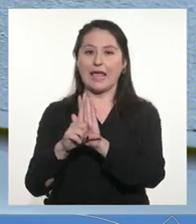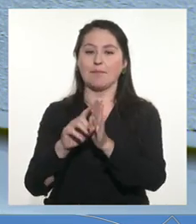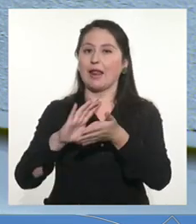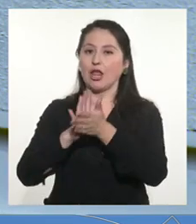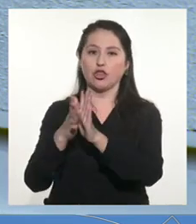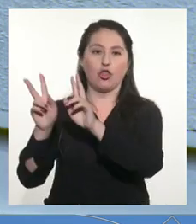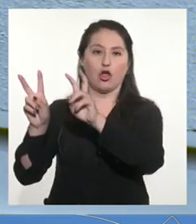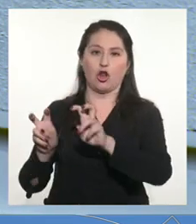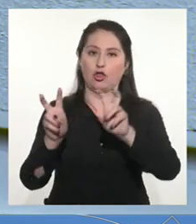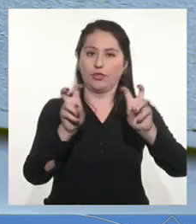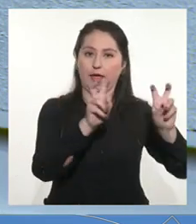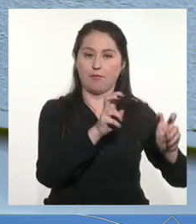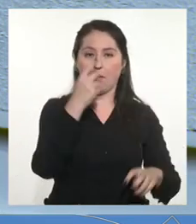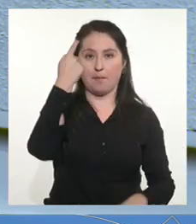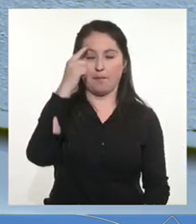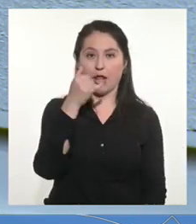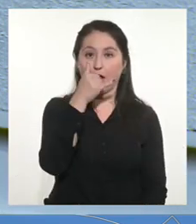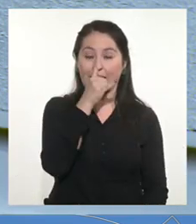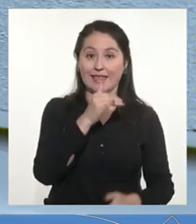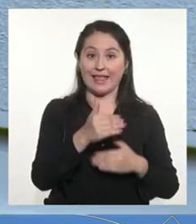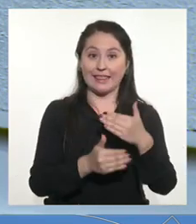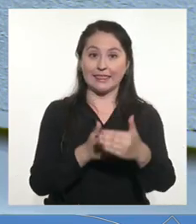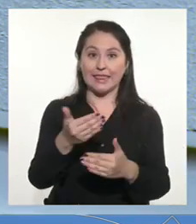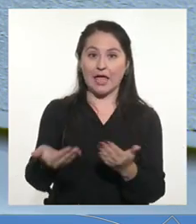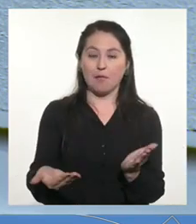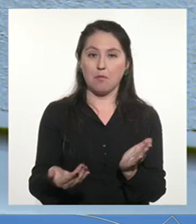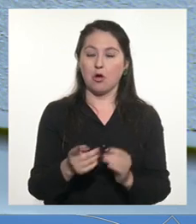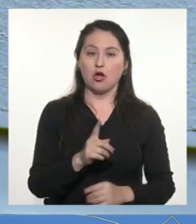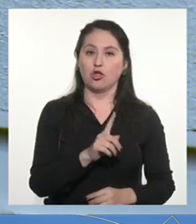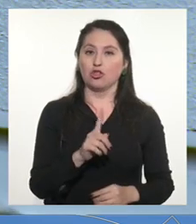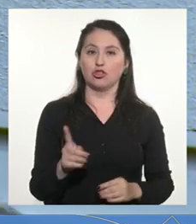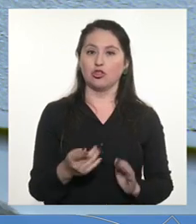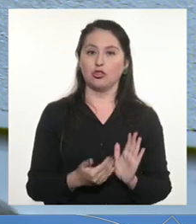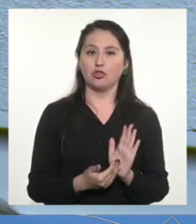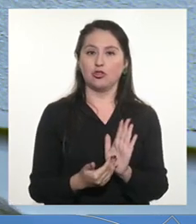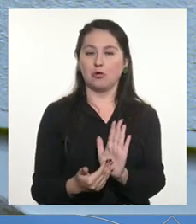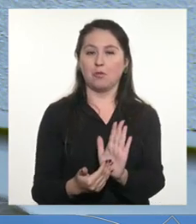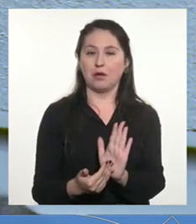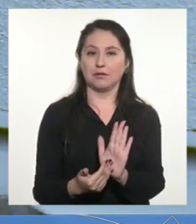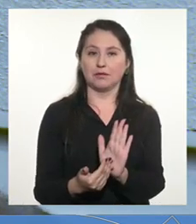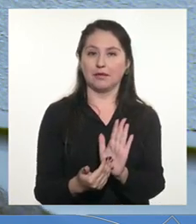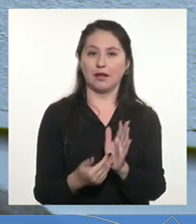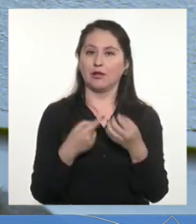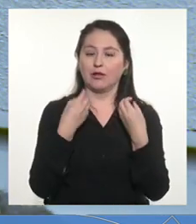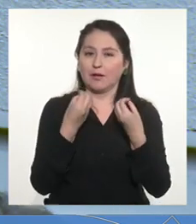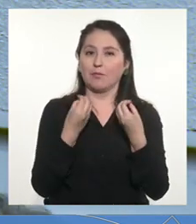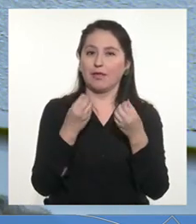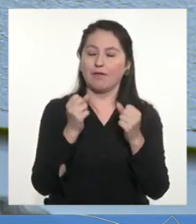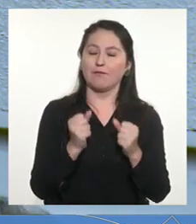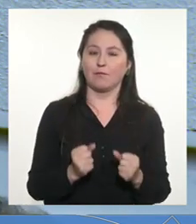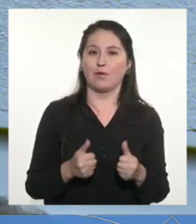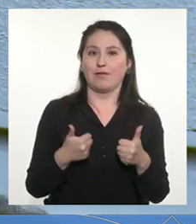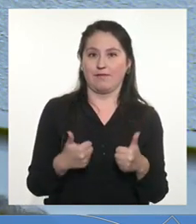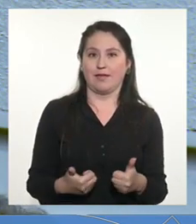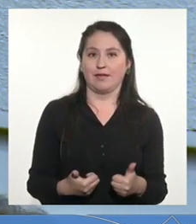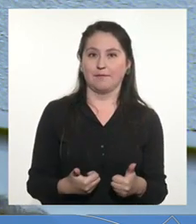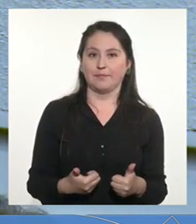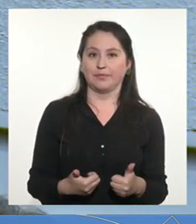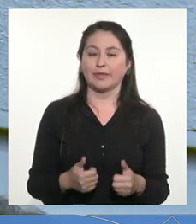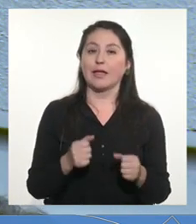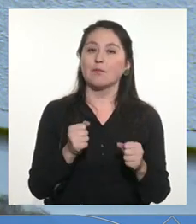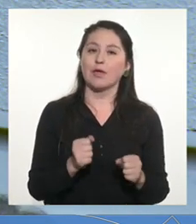tiempo que va ocurriendo y nos logran los efectos esperados por lo tanto podemos perfectamente usar información